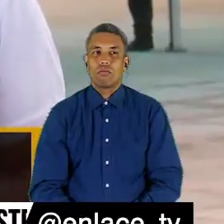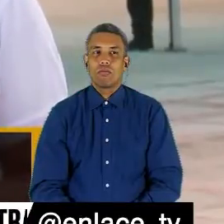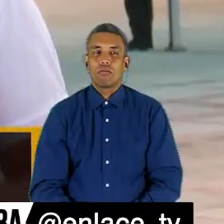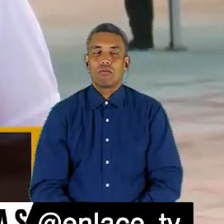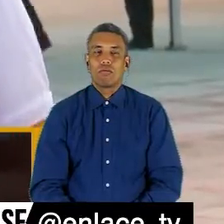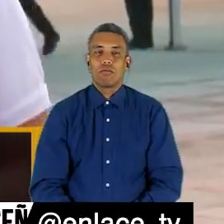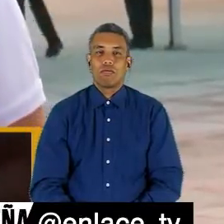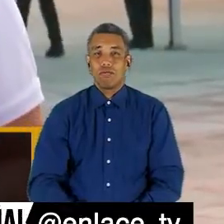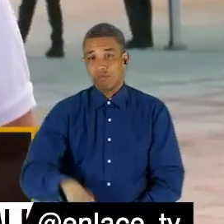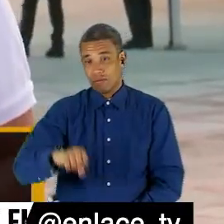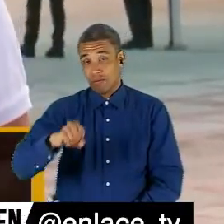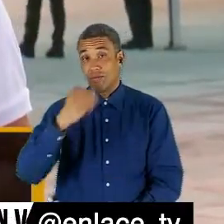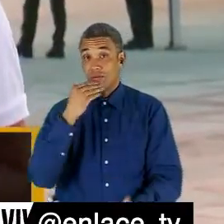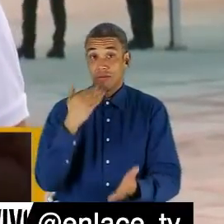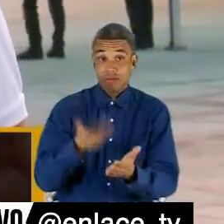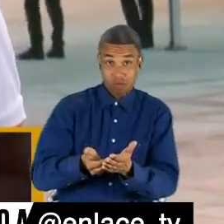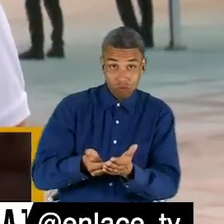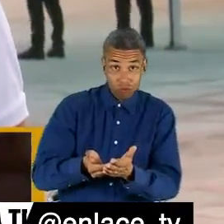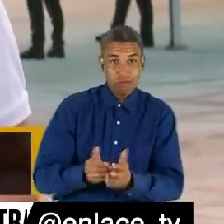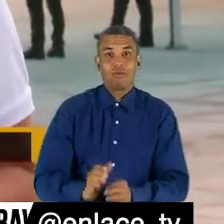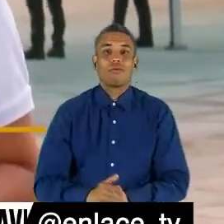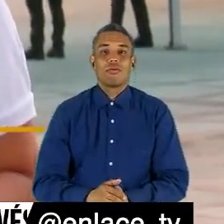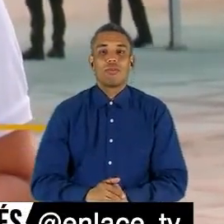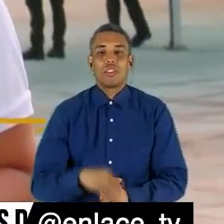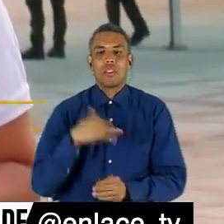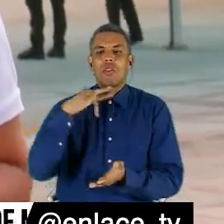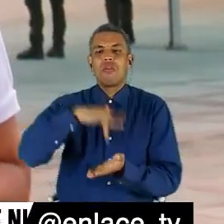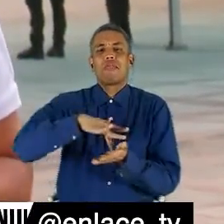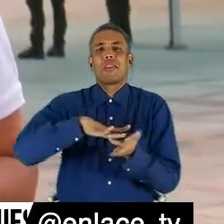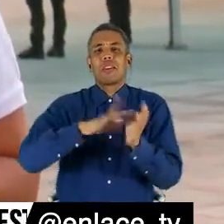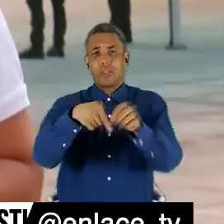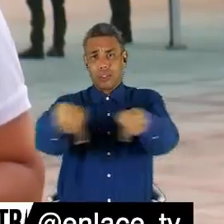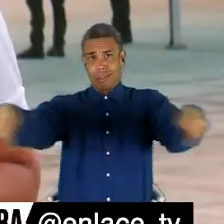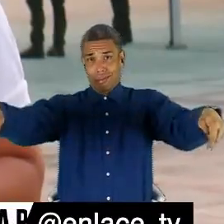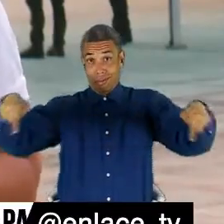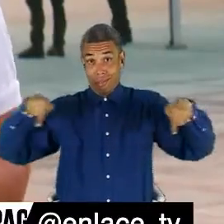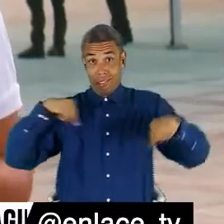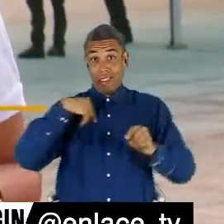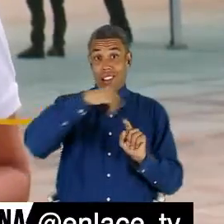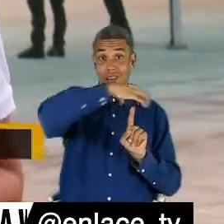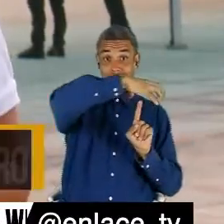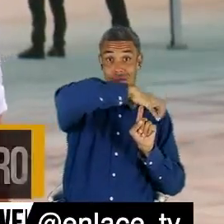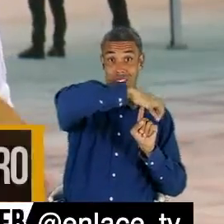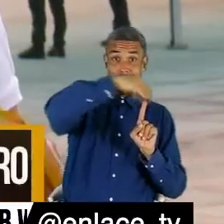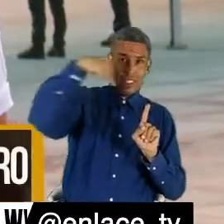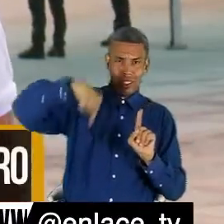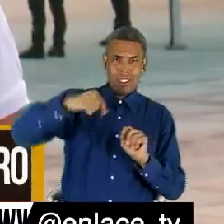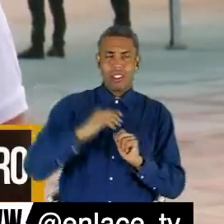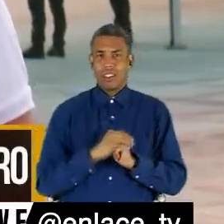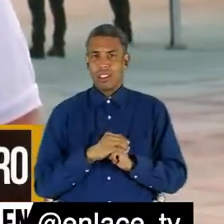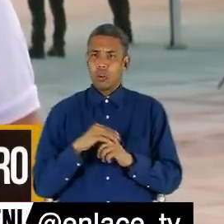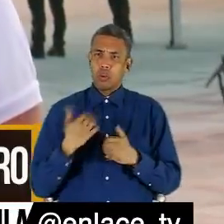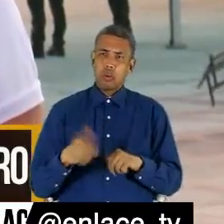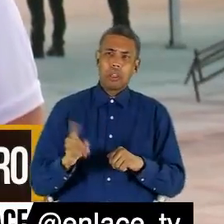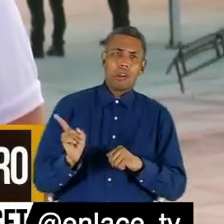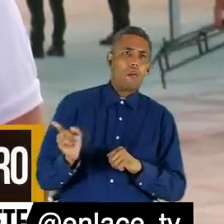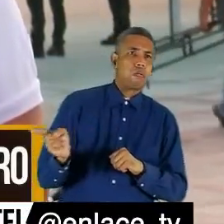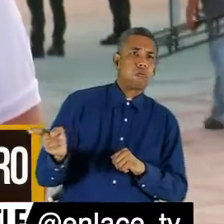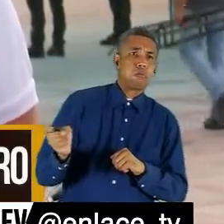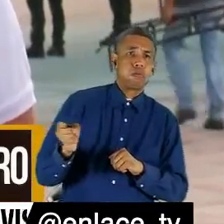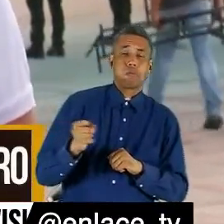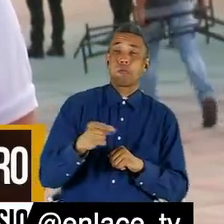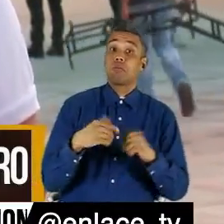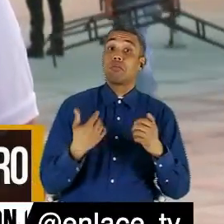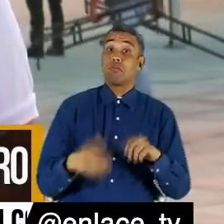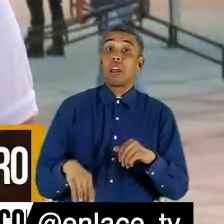Bueno, bien, gracias. Muy buenas tardes. Les cuento que aquí en Expo Eventos definitivamente ya se vive un ambiente de feria y no es para menos, pues les